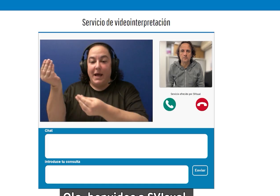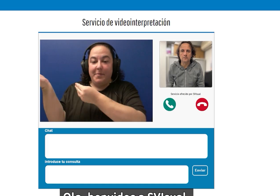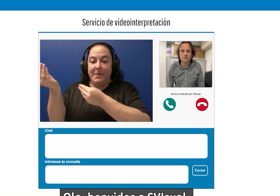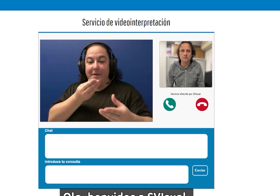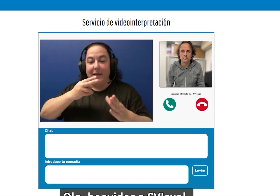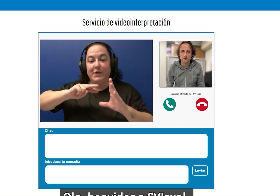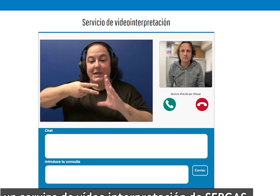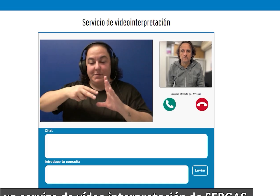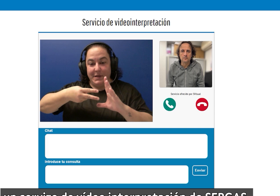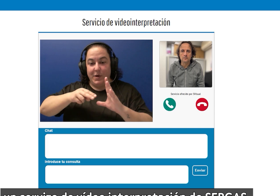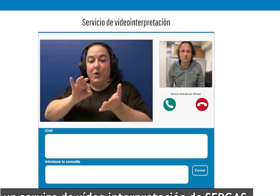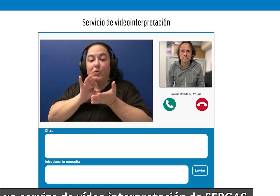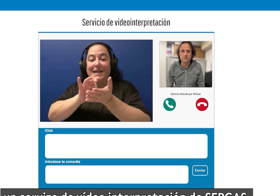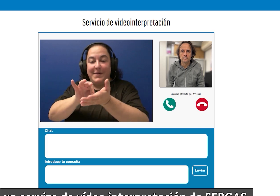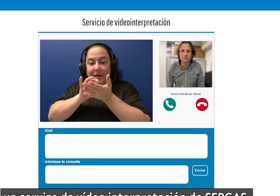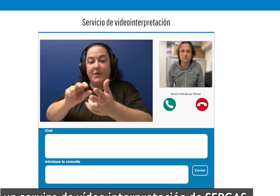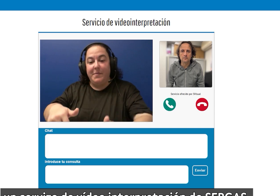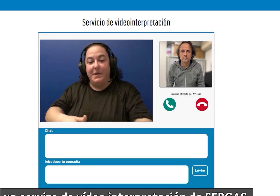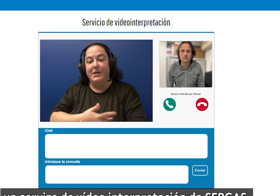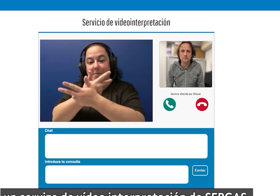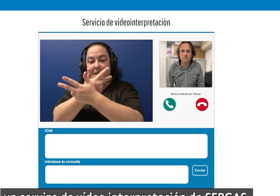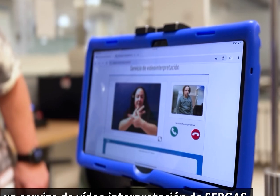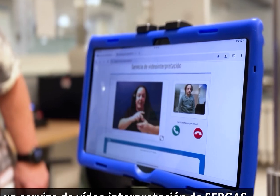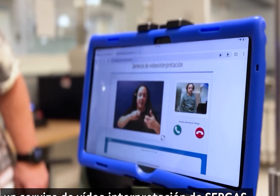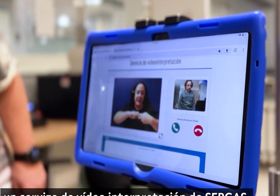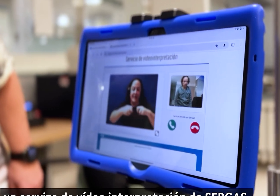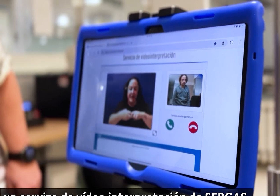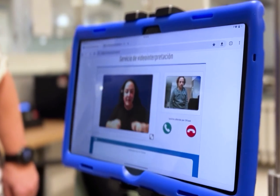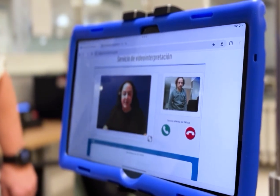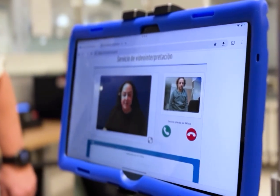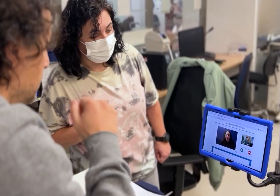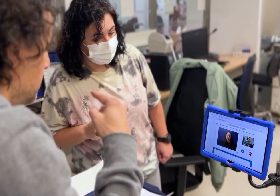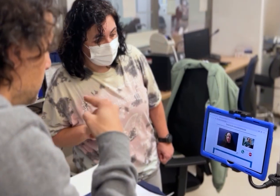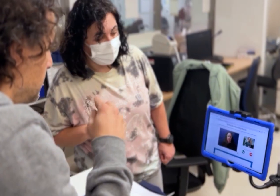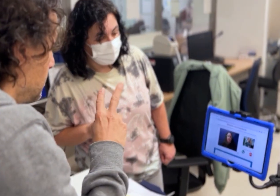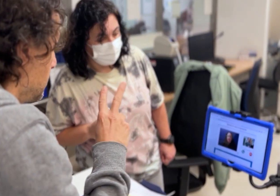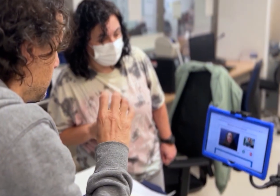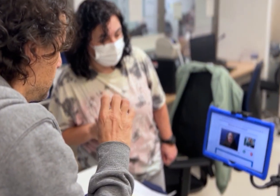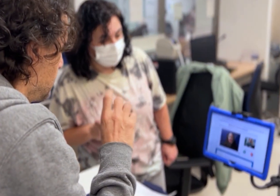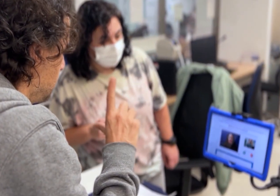Hola, bienvenidos a Asfisual, un servicio de videointerpretación del SELVAS.